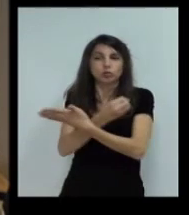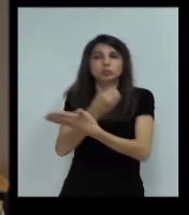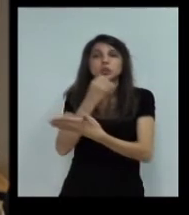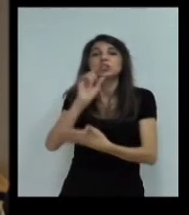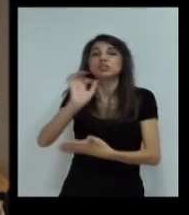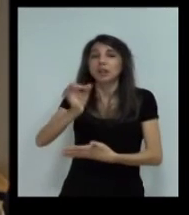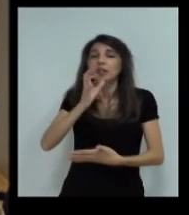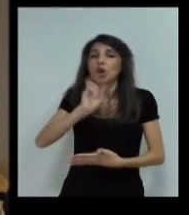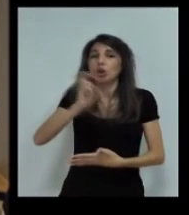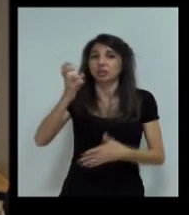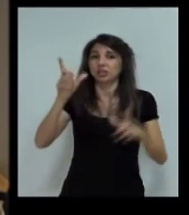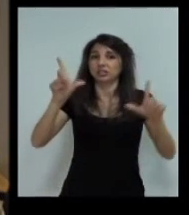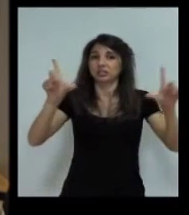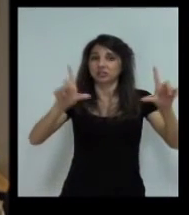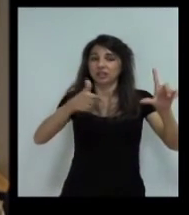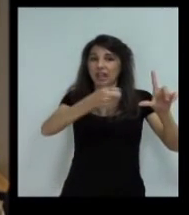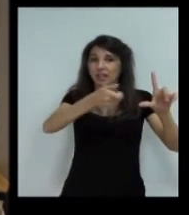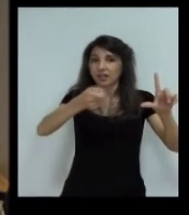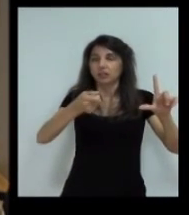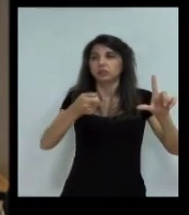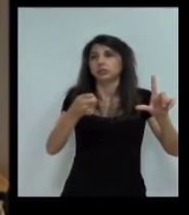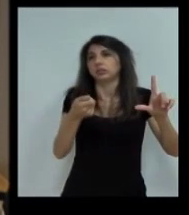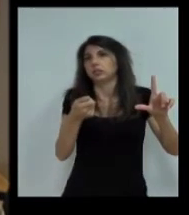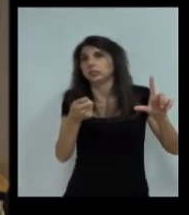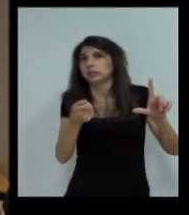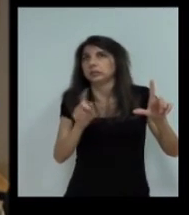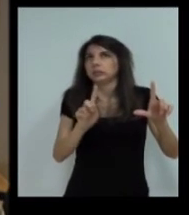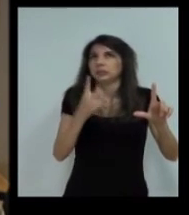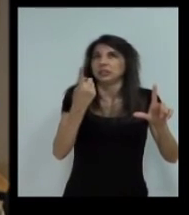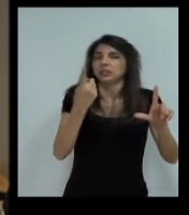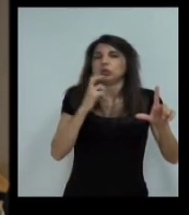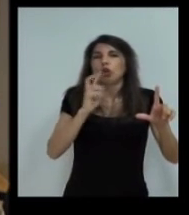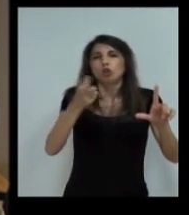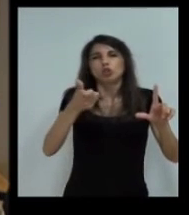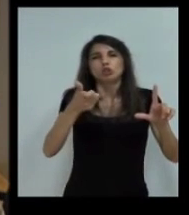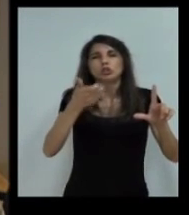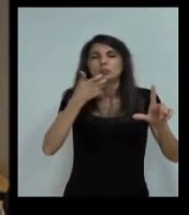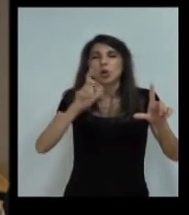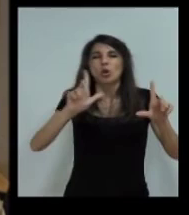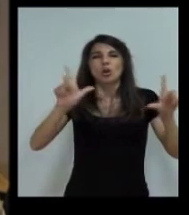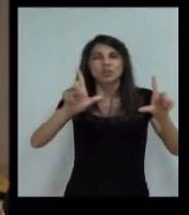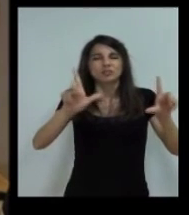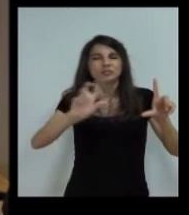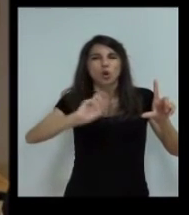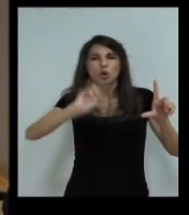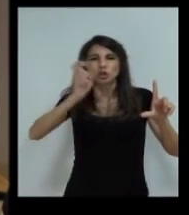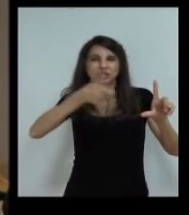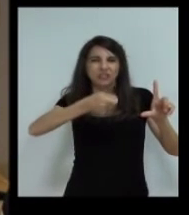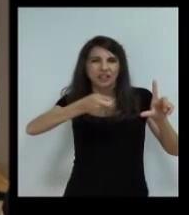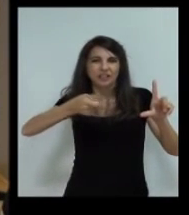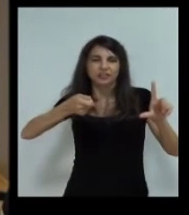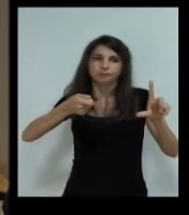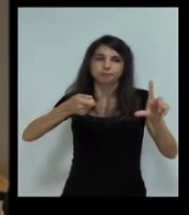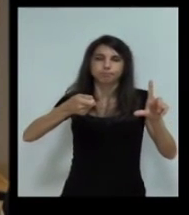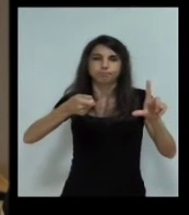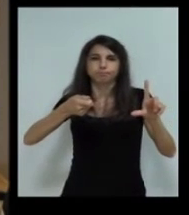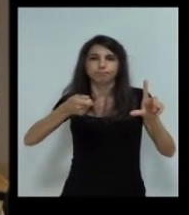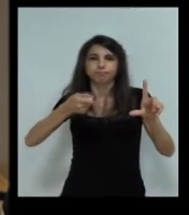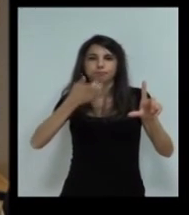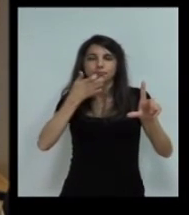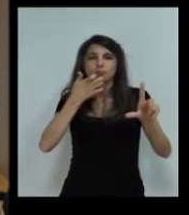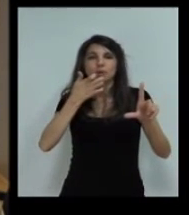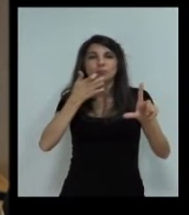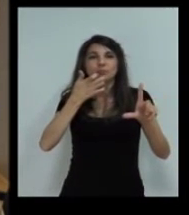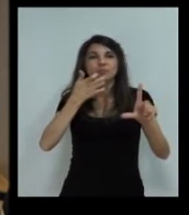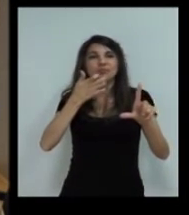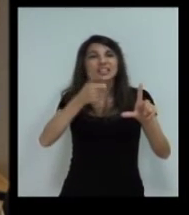cadenas, y sobre todo en otras cadenas o en otros operadores de televisión, no solo en los canales